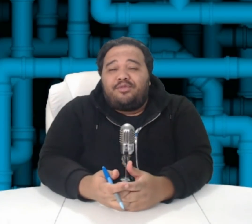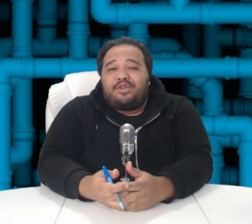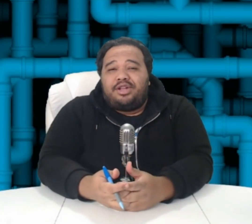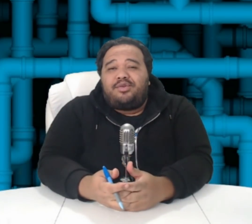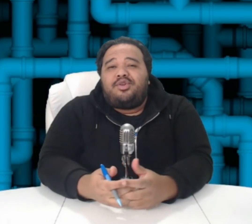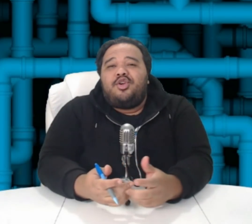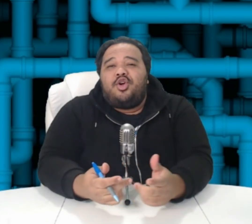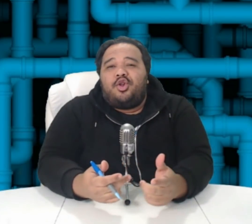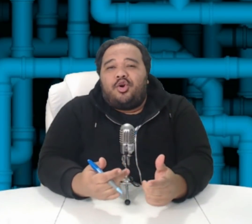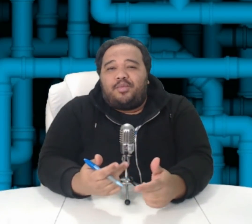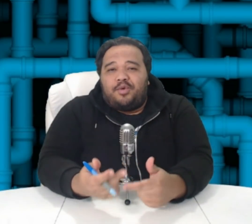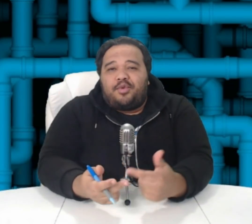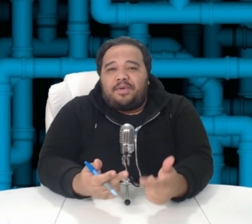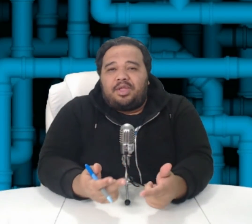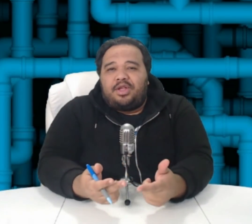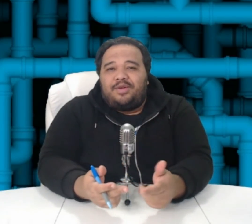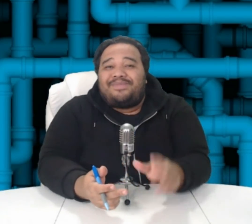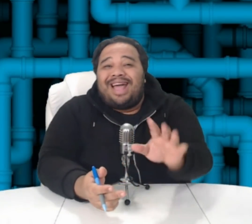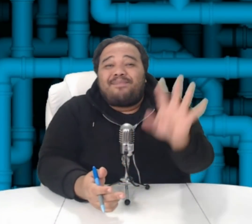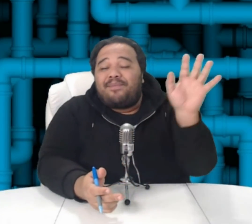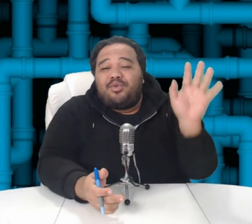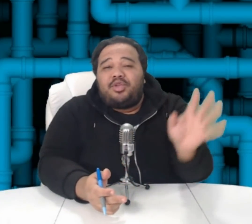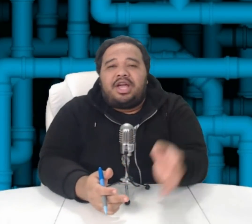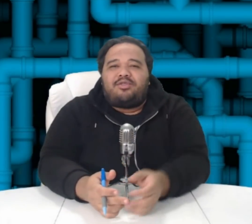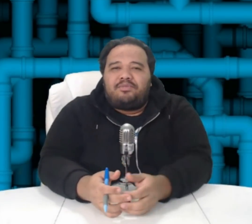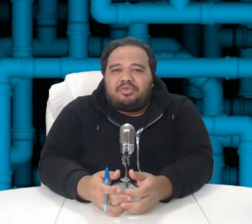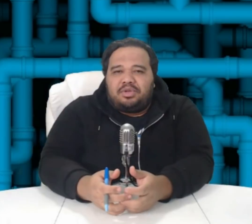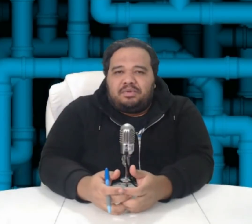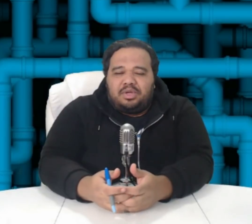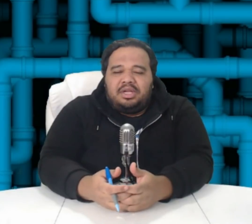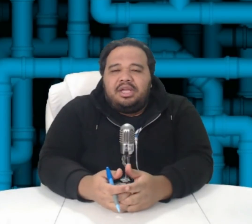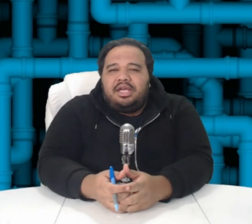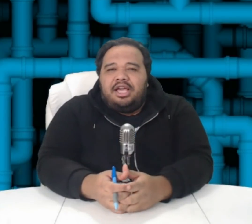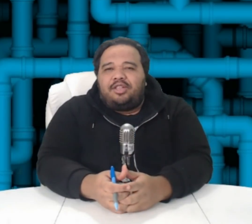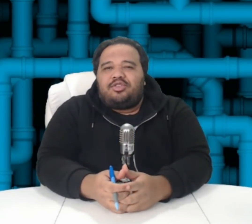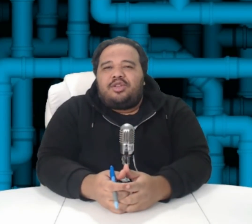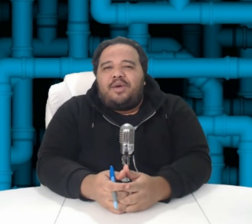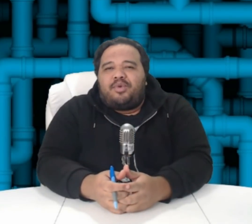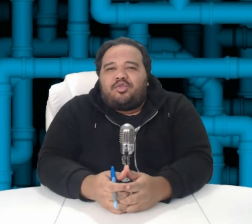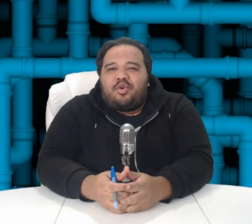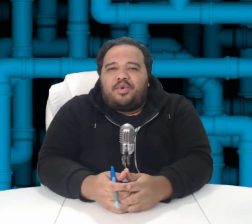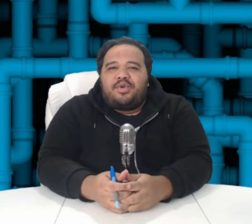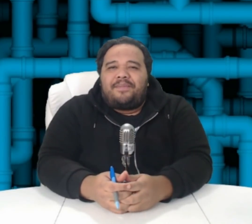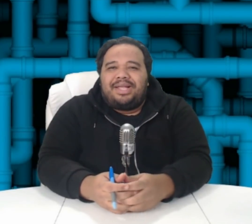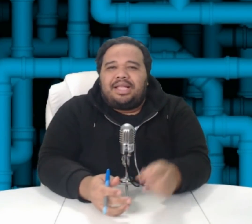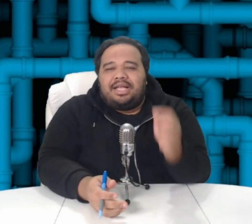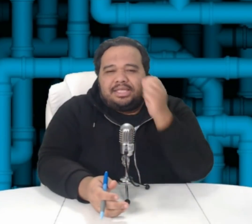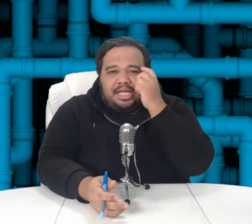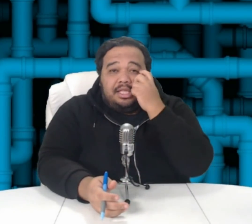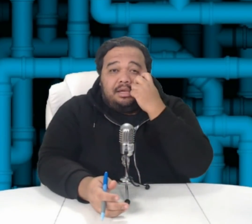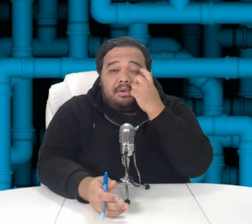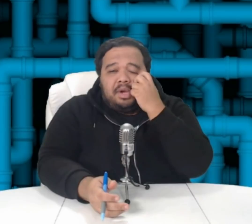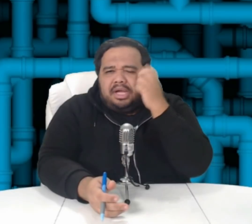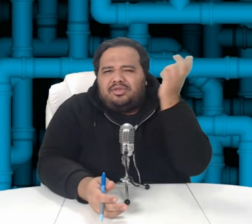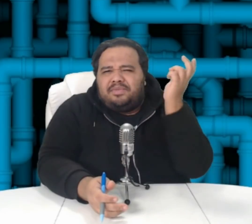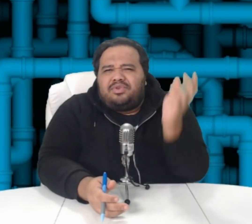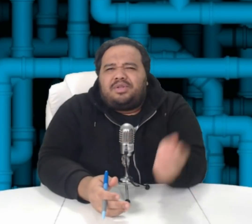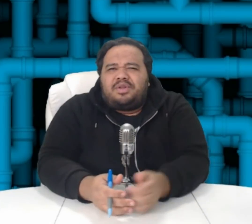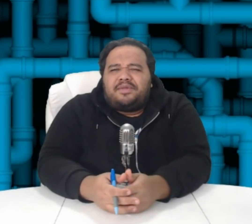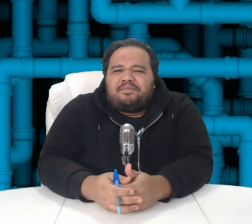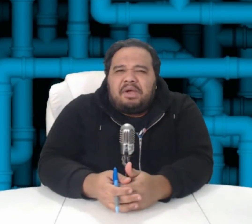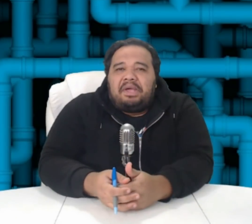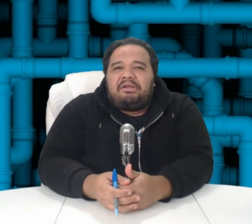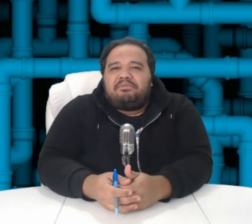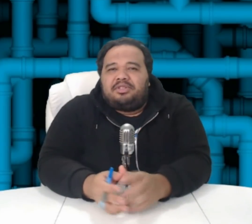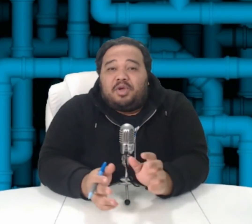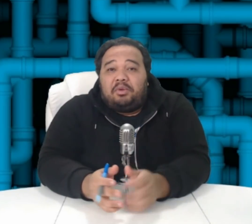Me lo dijeron, fueron los propios suscriptores. Dijeron, está a punto de llegar a los 100,000 suscriptores. Entonces lo han puesto como una meta interesante. Vamos a llegar a los 100,000